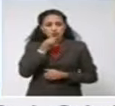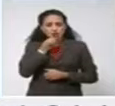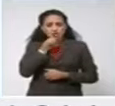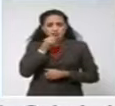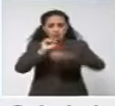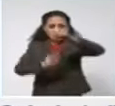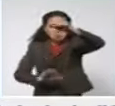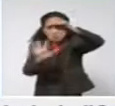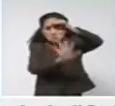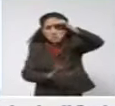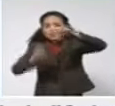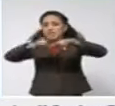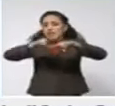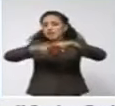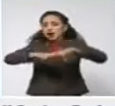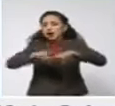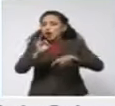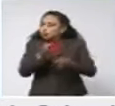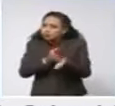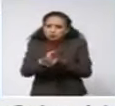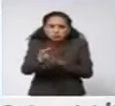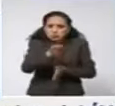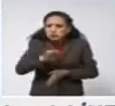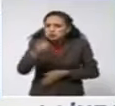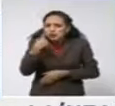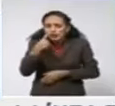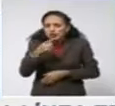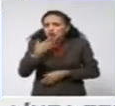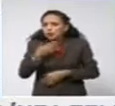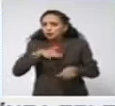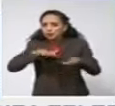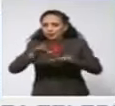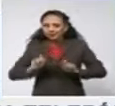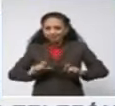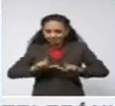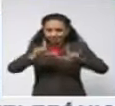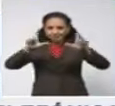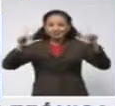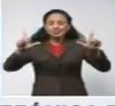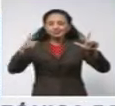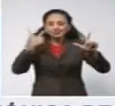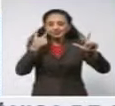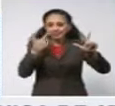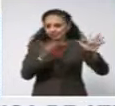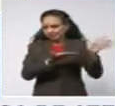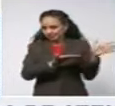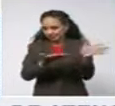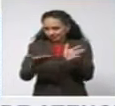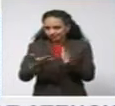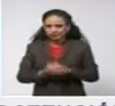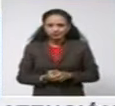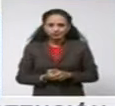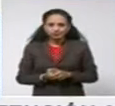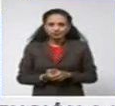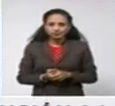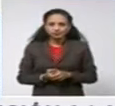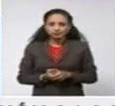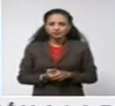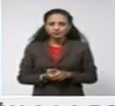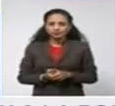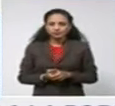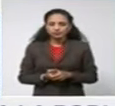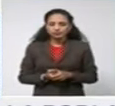los municipios como tú lo tengas preparado. Ahí tienen el comportamiento de los